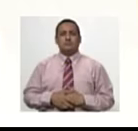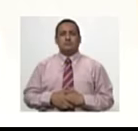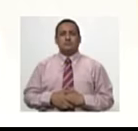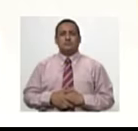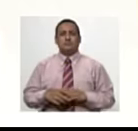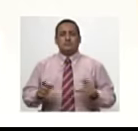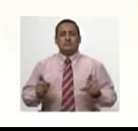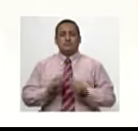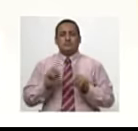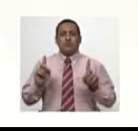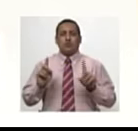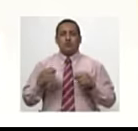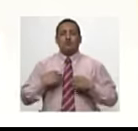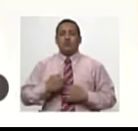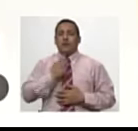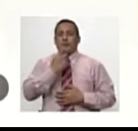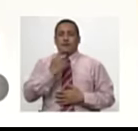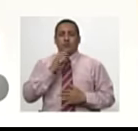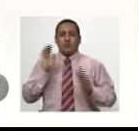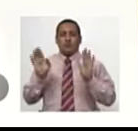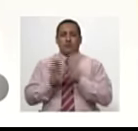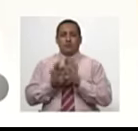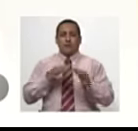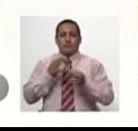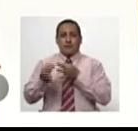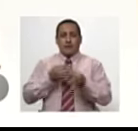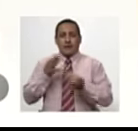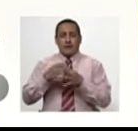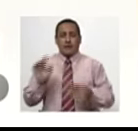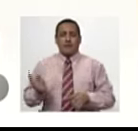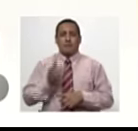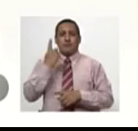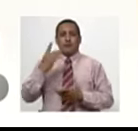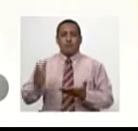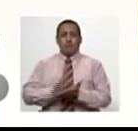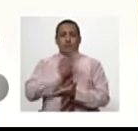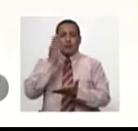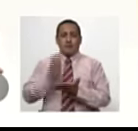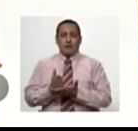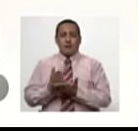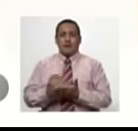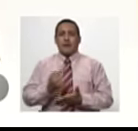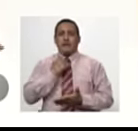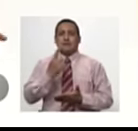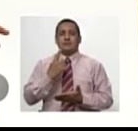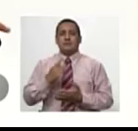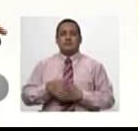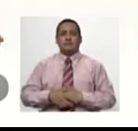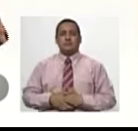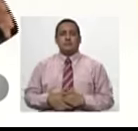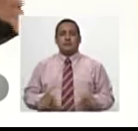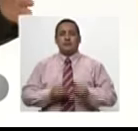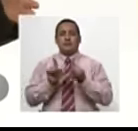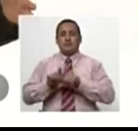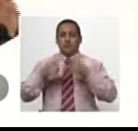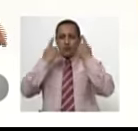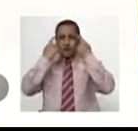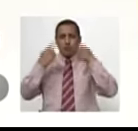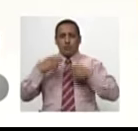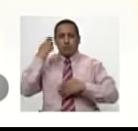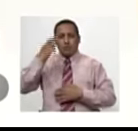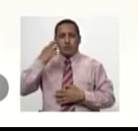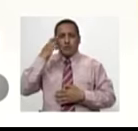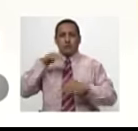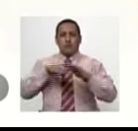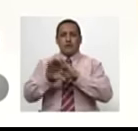no, yo diría que el primer problema fue que por una decisión política